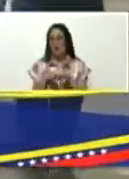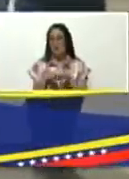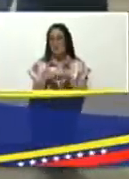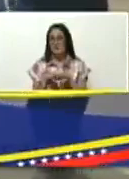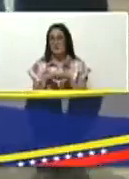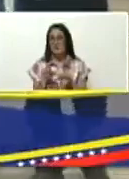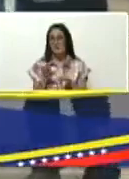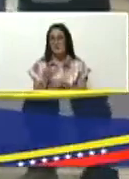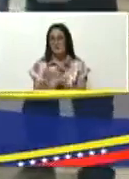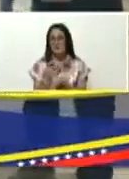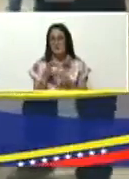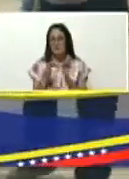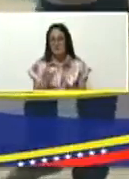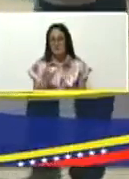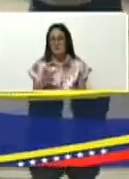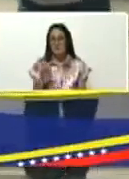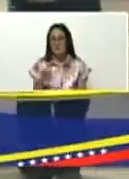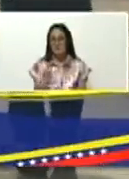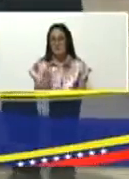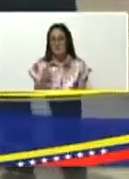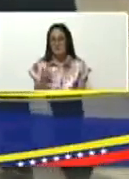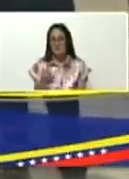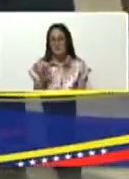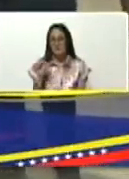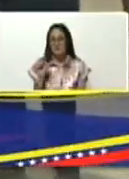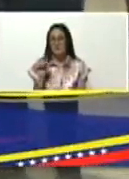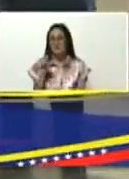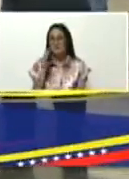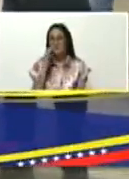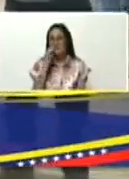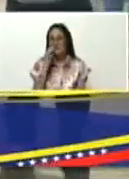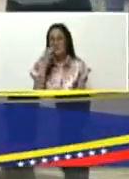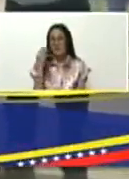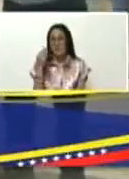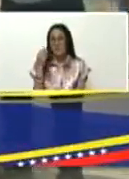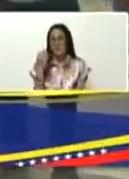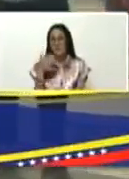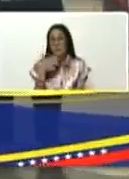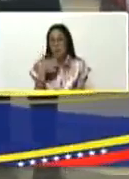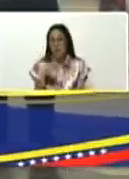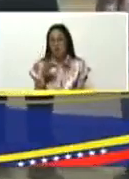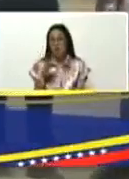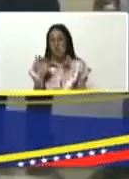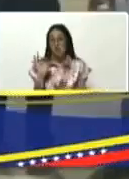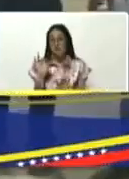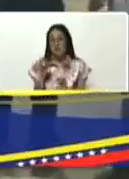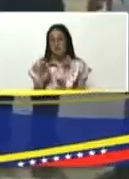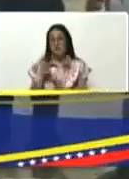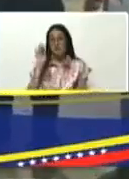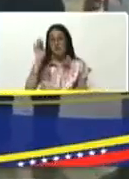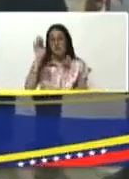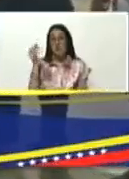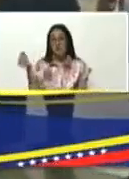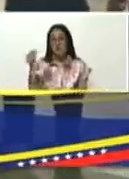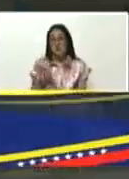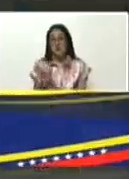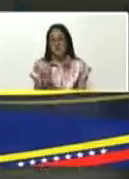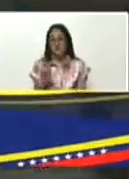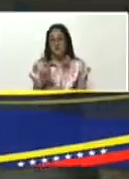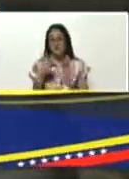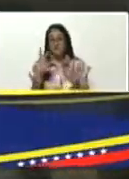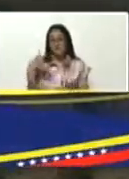el gobernador Alberto Galíndez, y pensamos llegar muy lejos. Esta es la primera después de